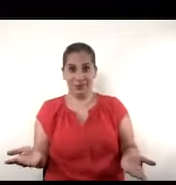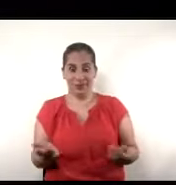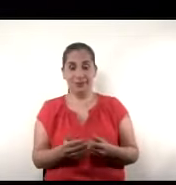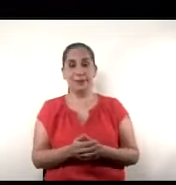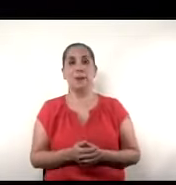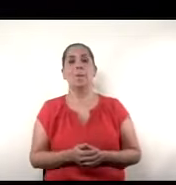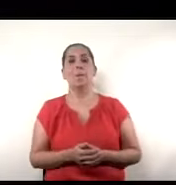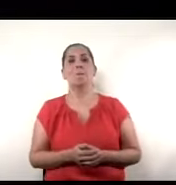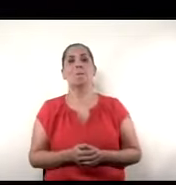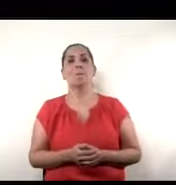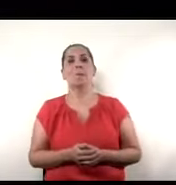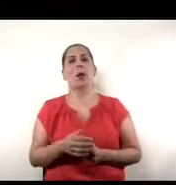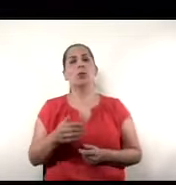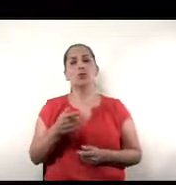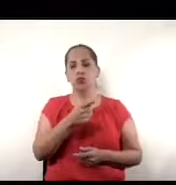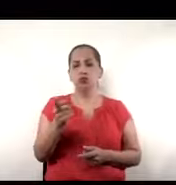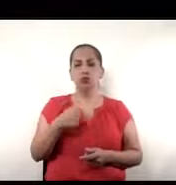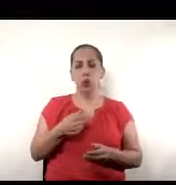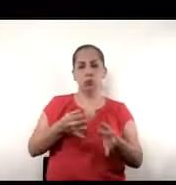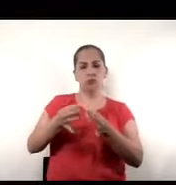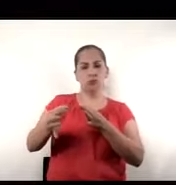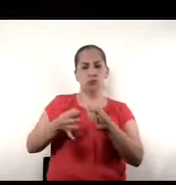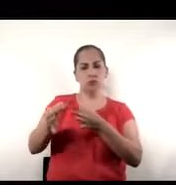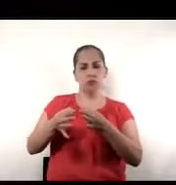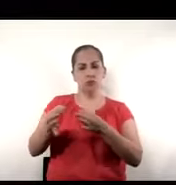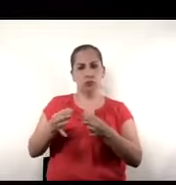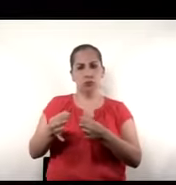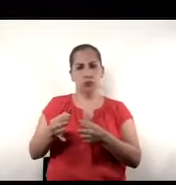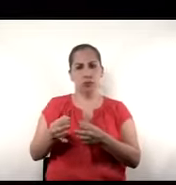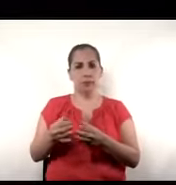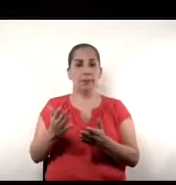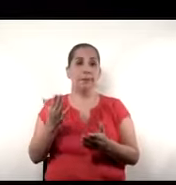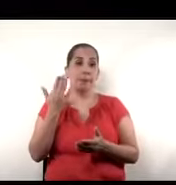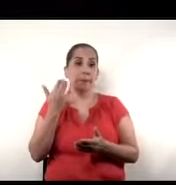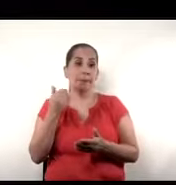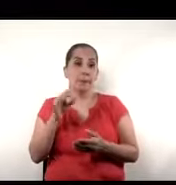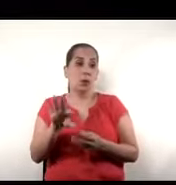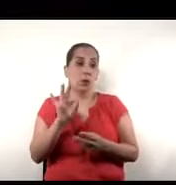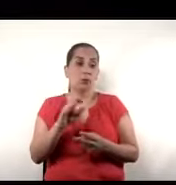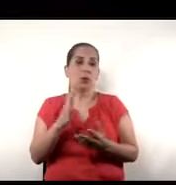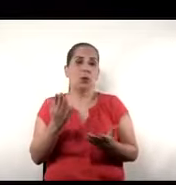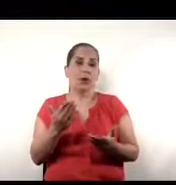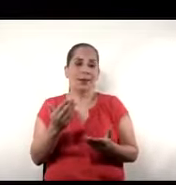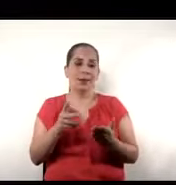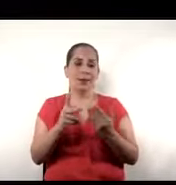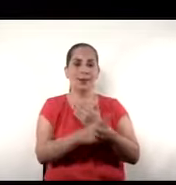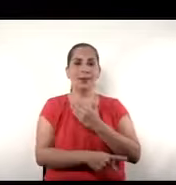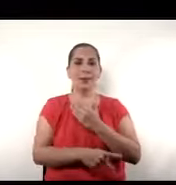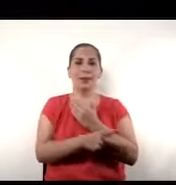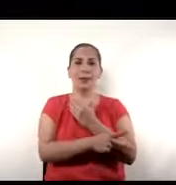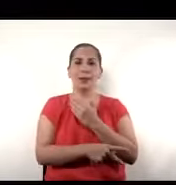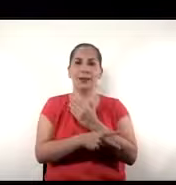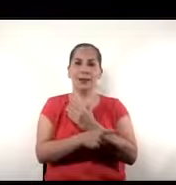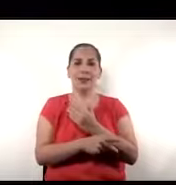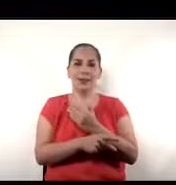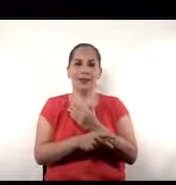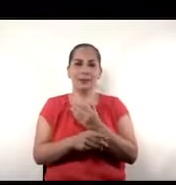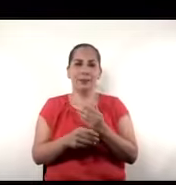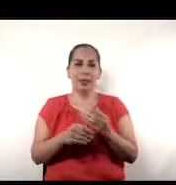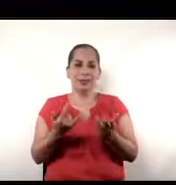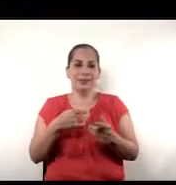Y si uno les expone la situación, porque la alternativa es llevar al país al borde